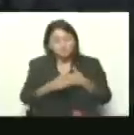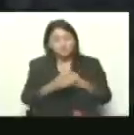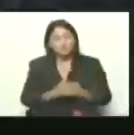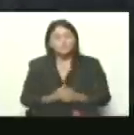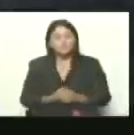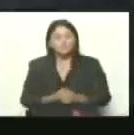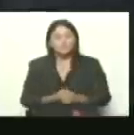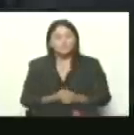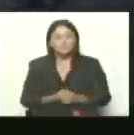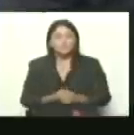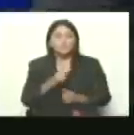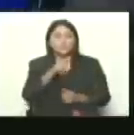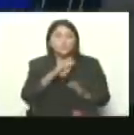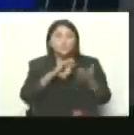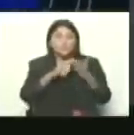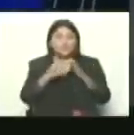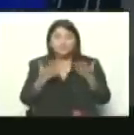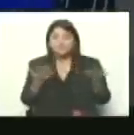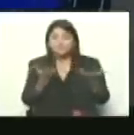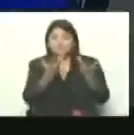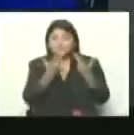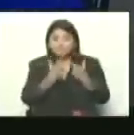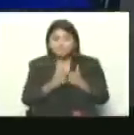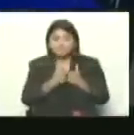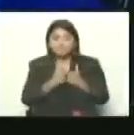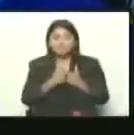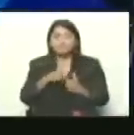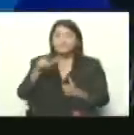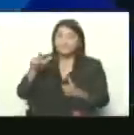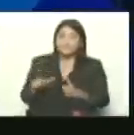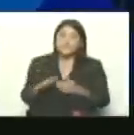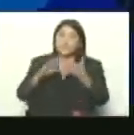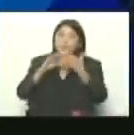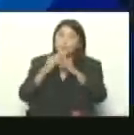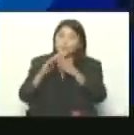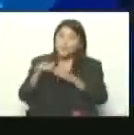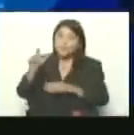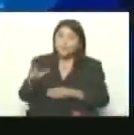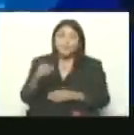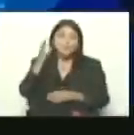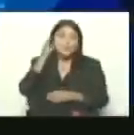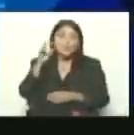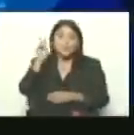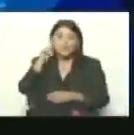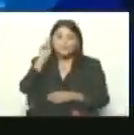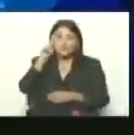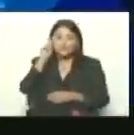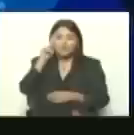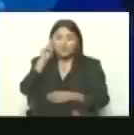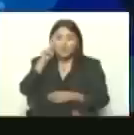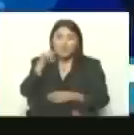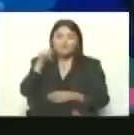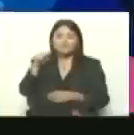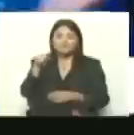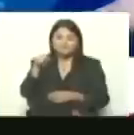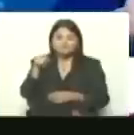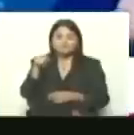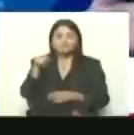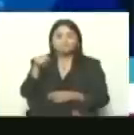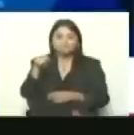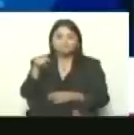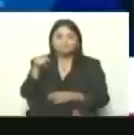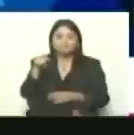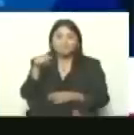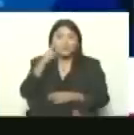dice esta comunidad? Bueno, es una comunidad de gente combativa, luchadora. La profesora Eula es un ejemplo de ella, es una expresión. Fue electa